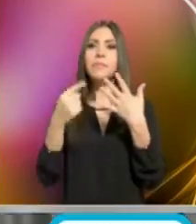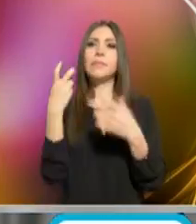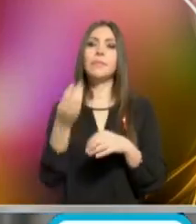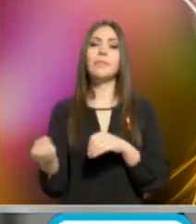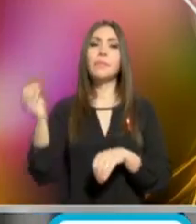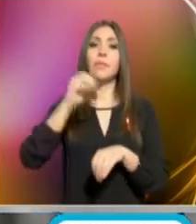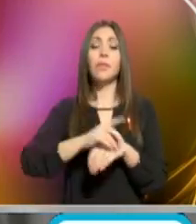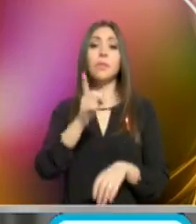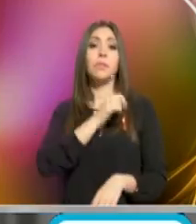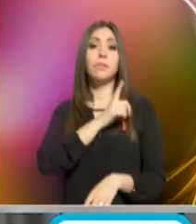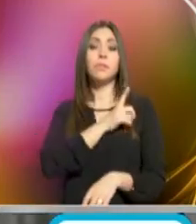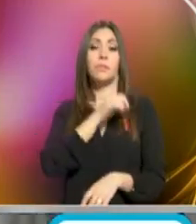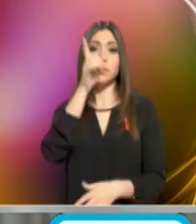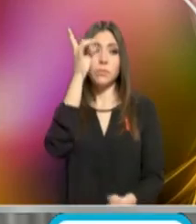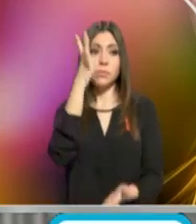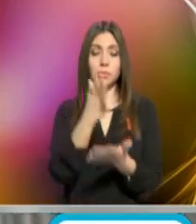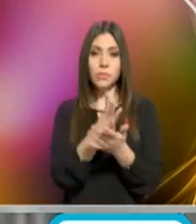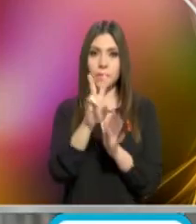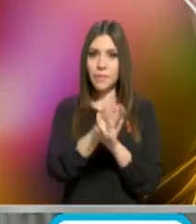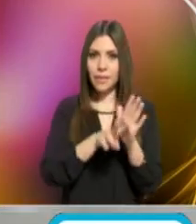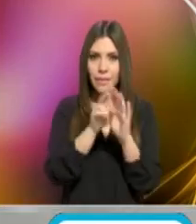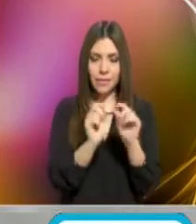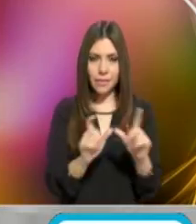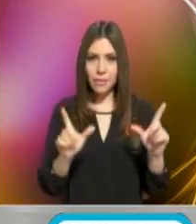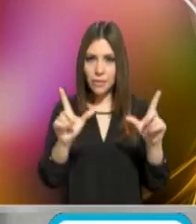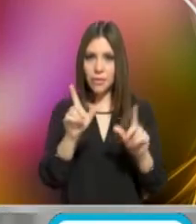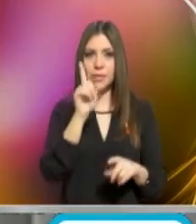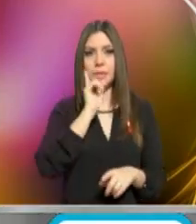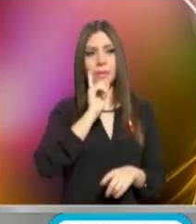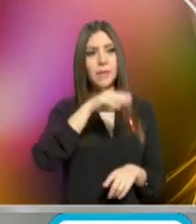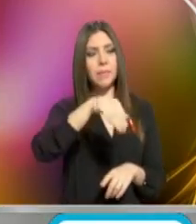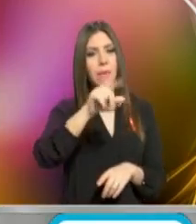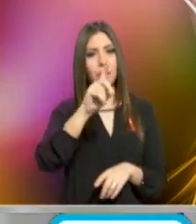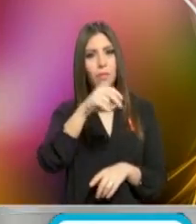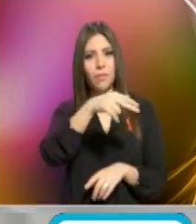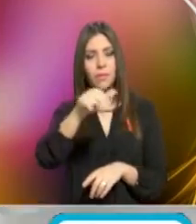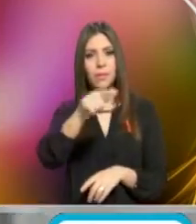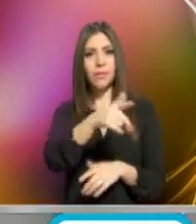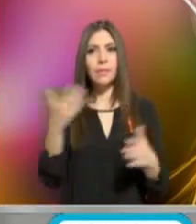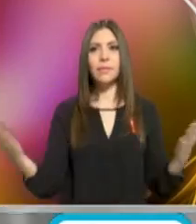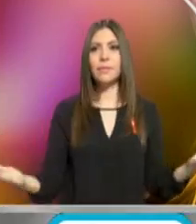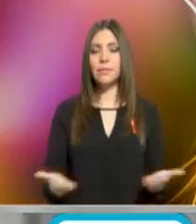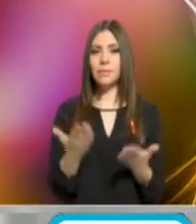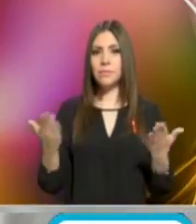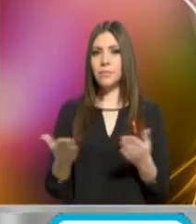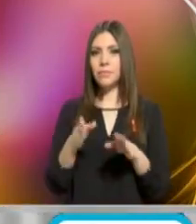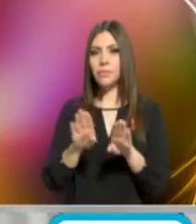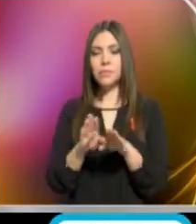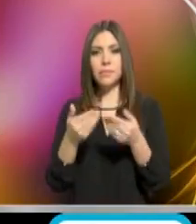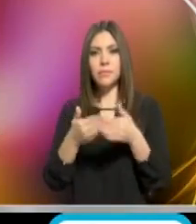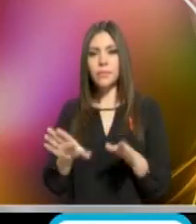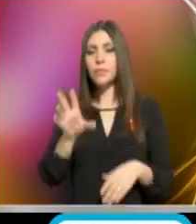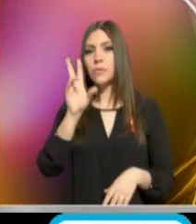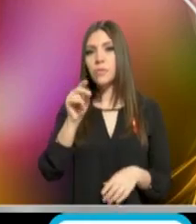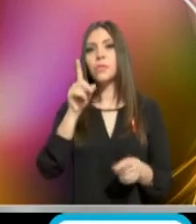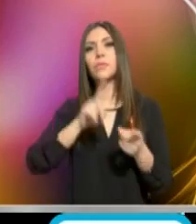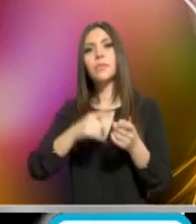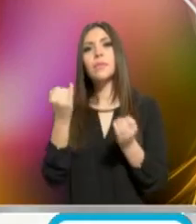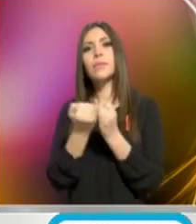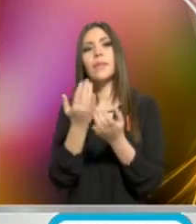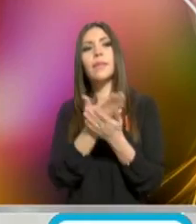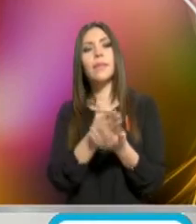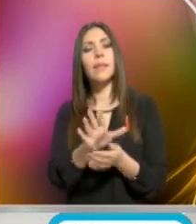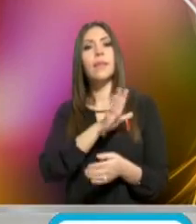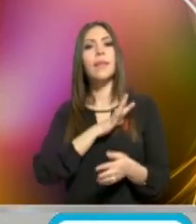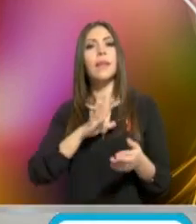considerada además no solo por el propio video en el que Madonna se expresa muy eróticamente de una forma muy abierta, en donde además se ve que hay